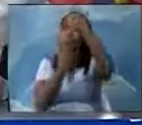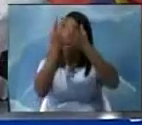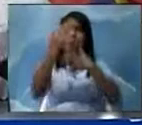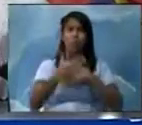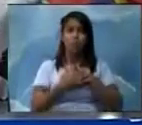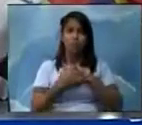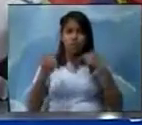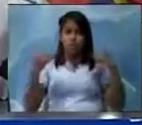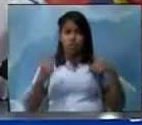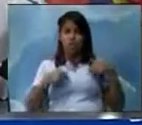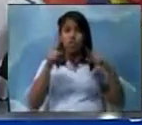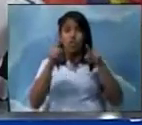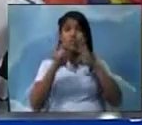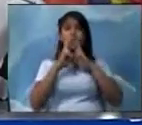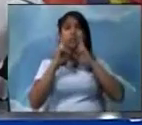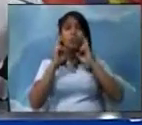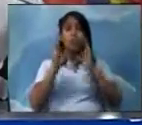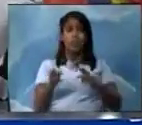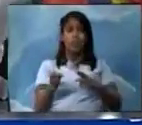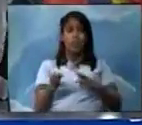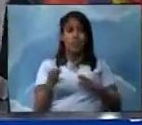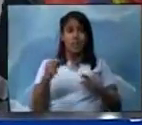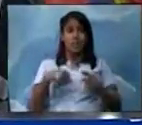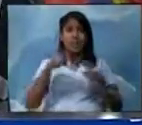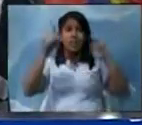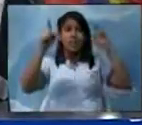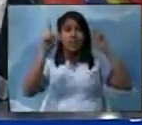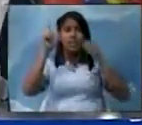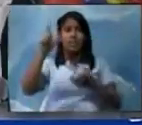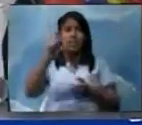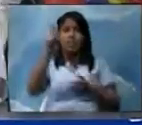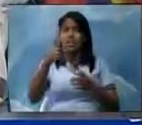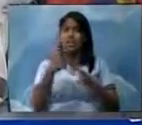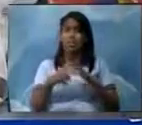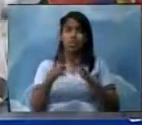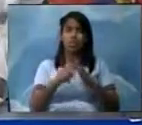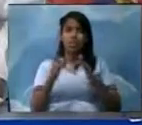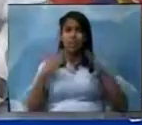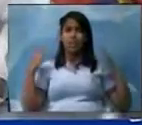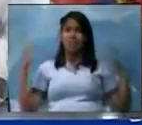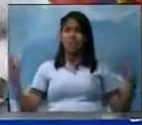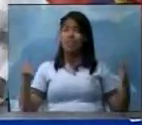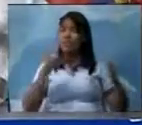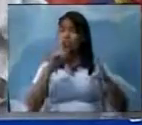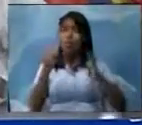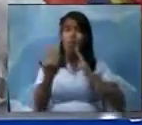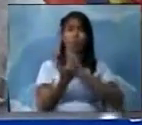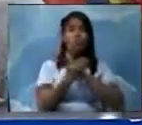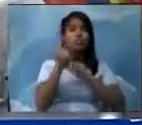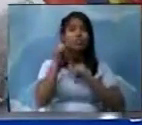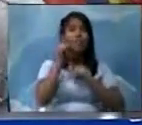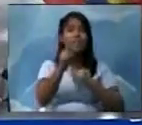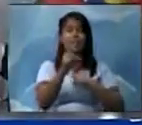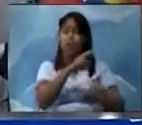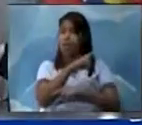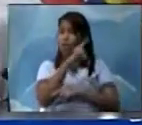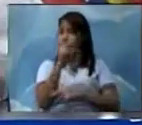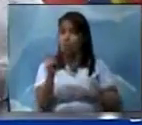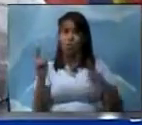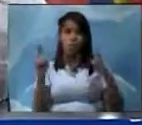mí y yo te responderé y te enseñaré cosas grandes y